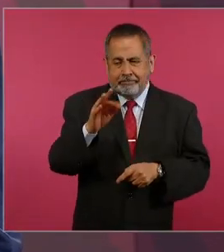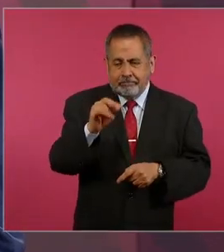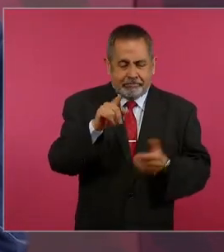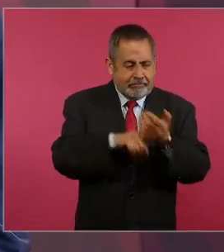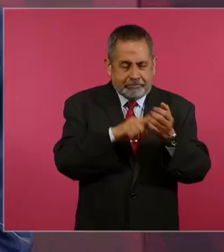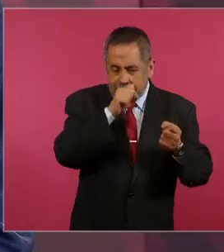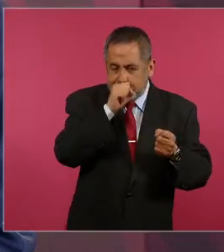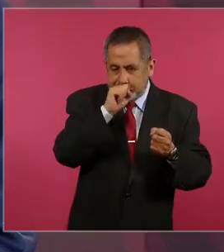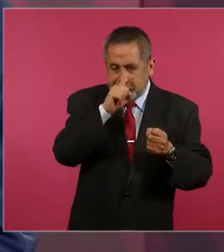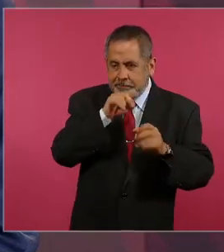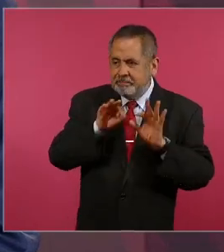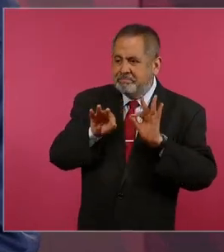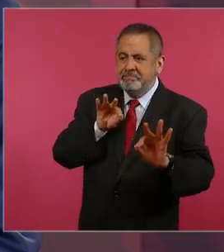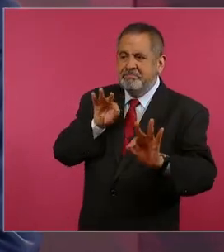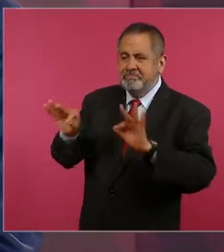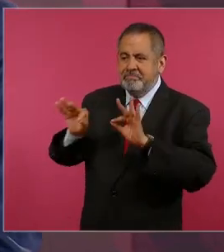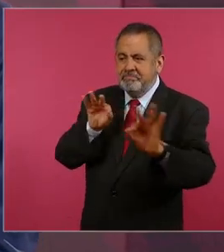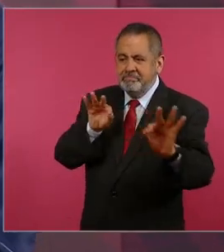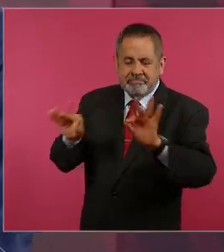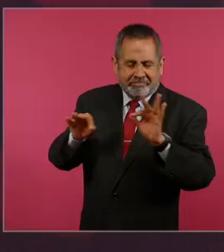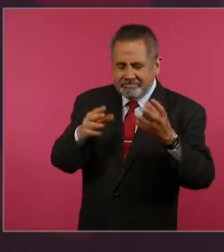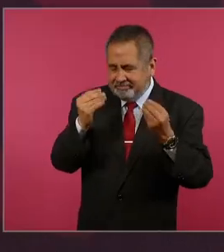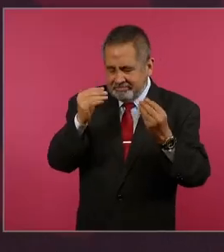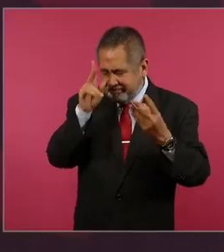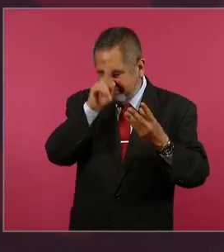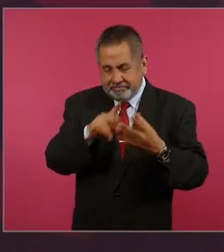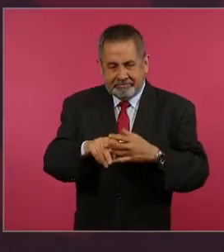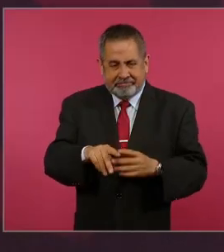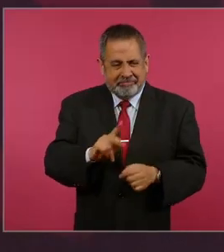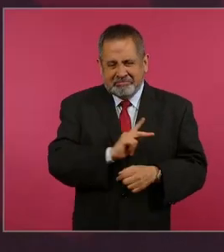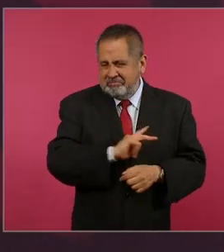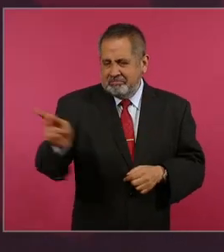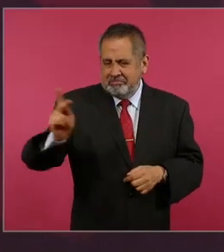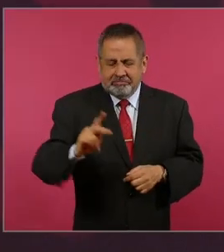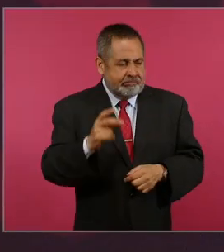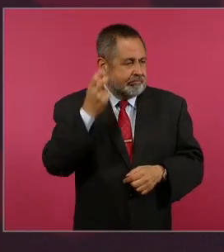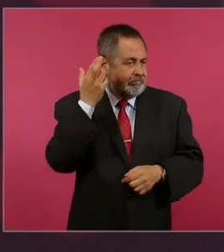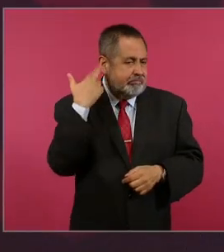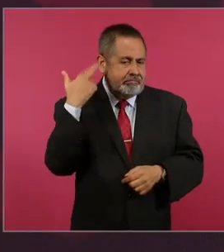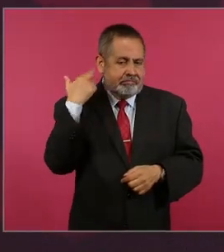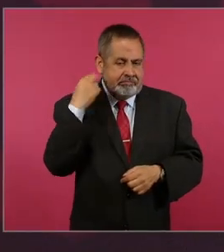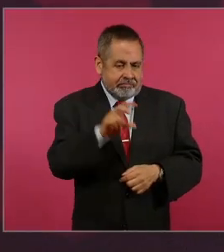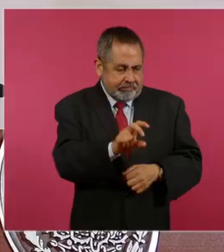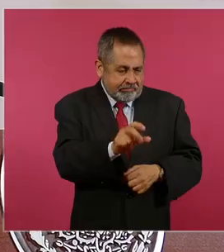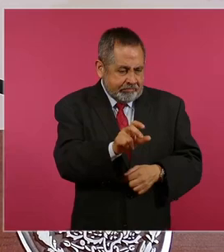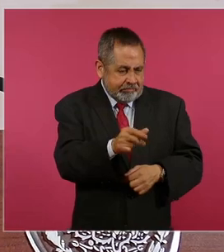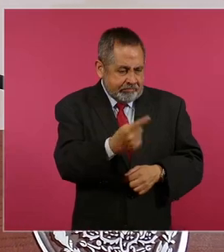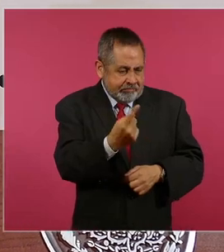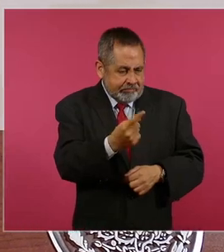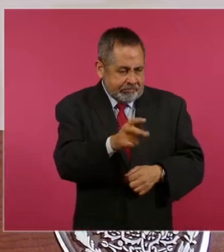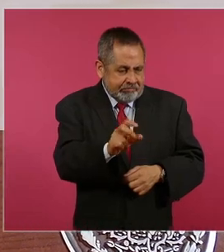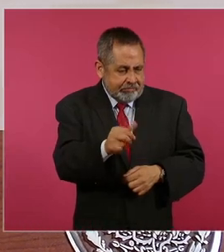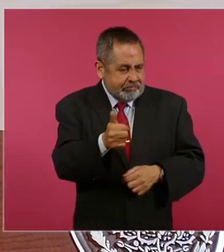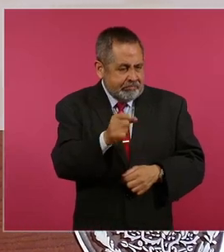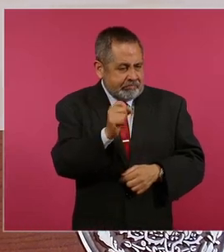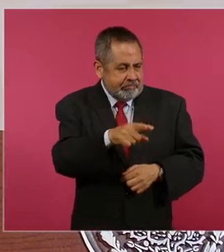aturdidos todos los noticieros, Hay uno o dos.